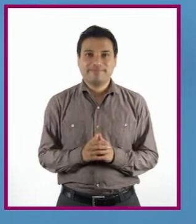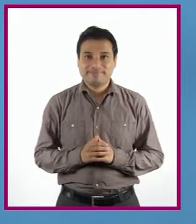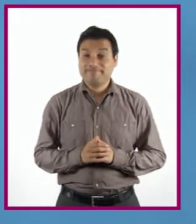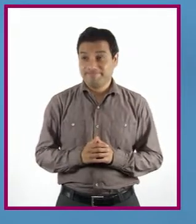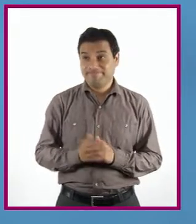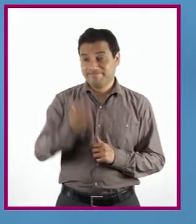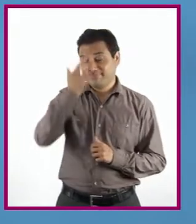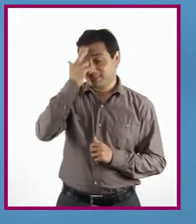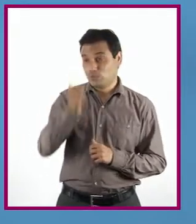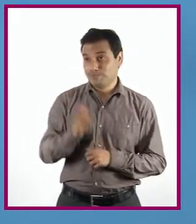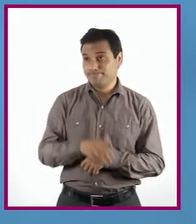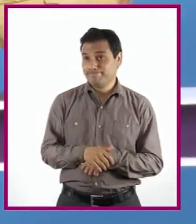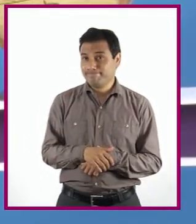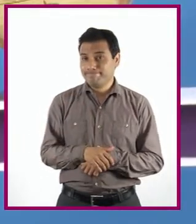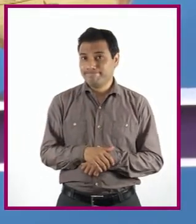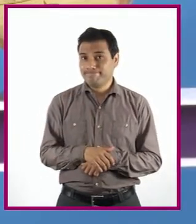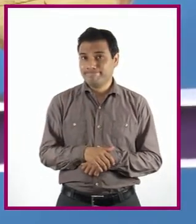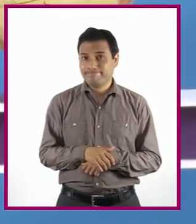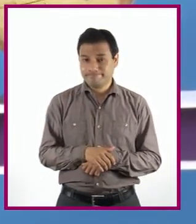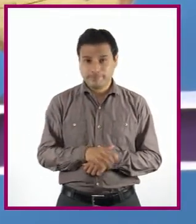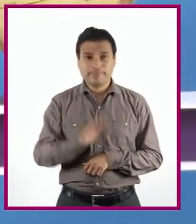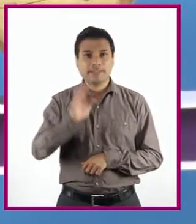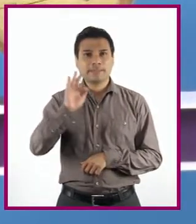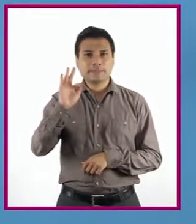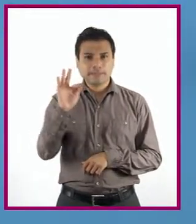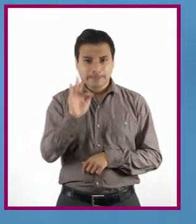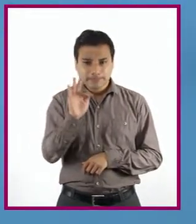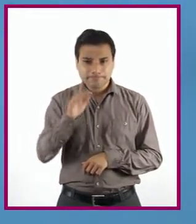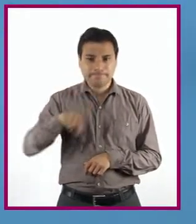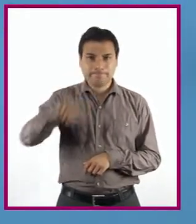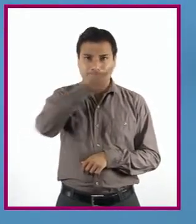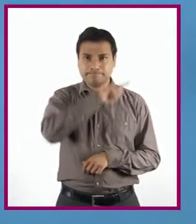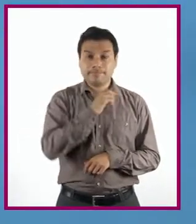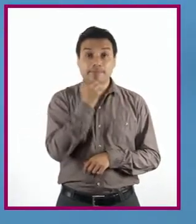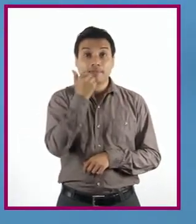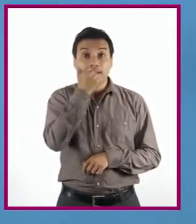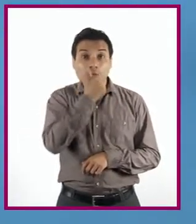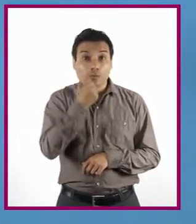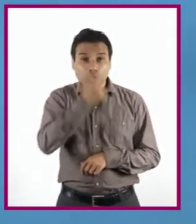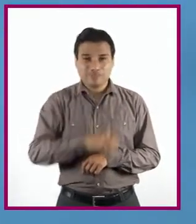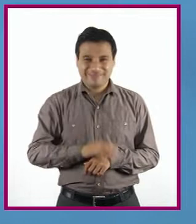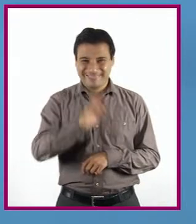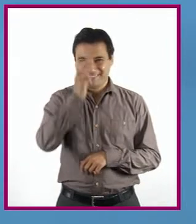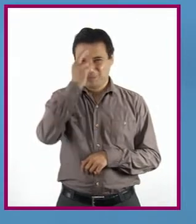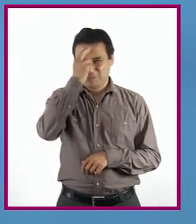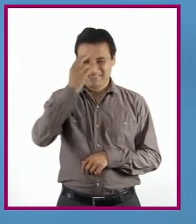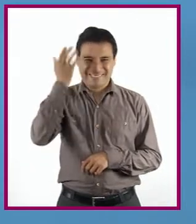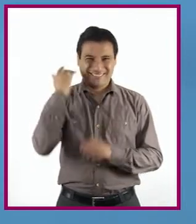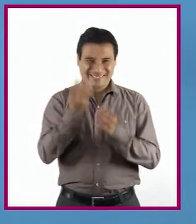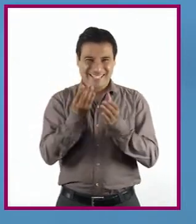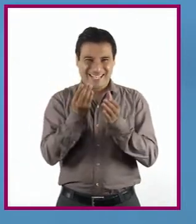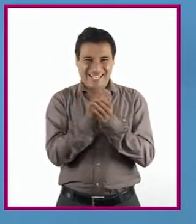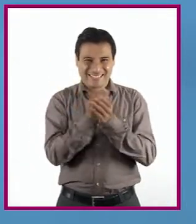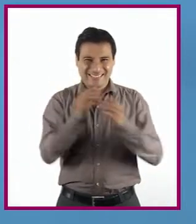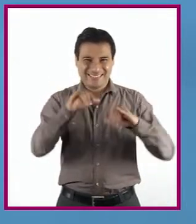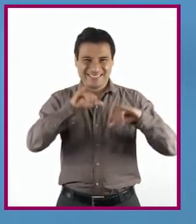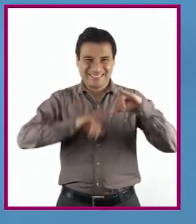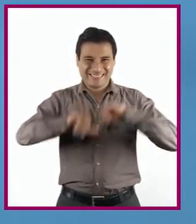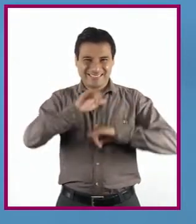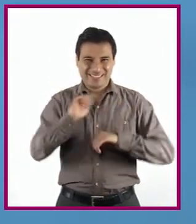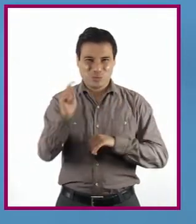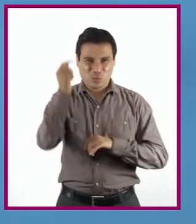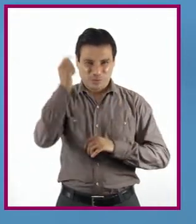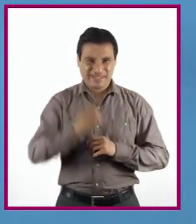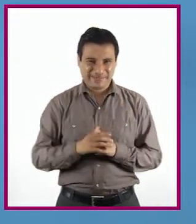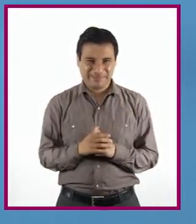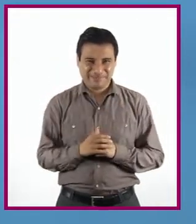Tienes razón, Nadia. Es probable que las alumnas y los alumnos recuerden en sus clases de ciencias y